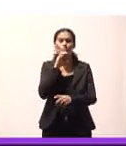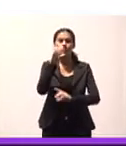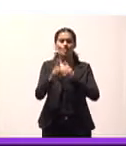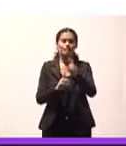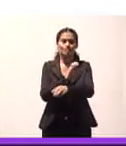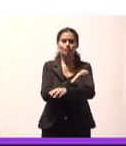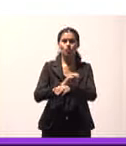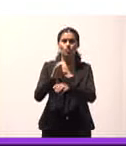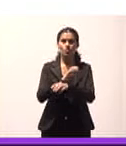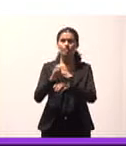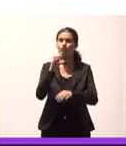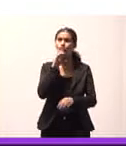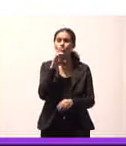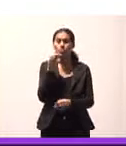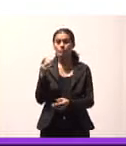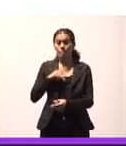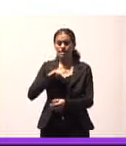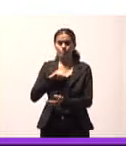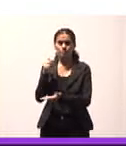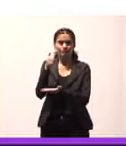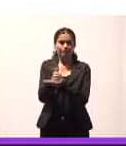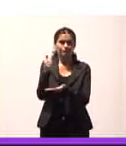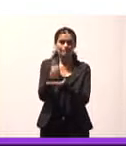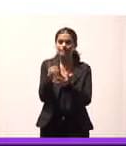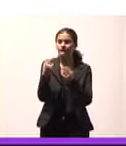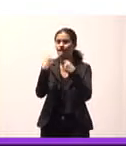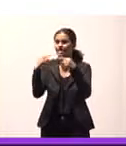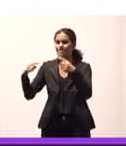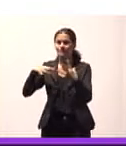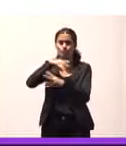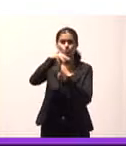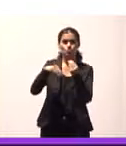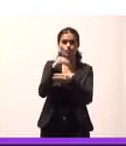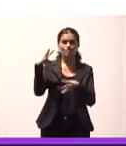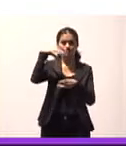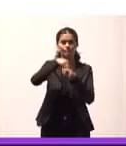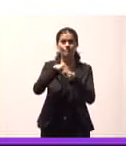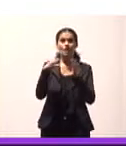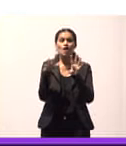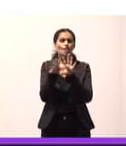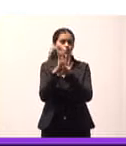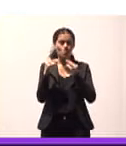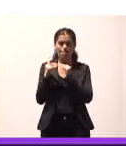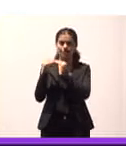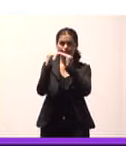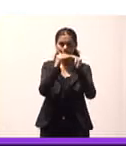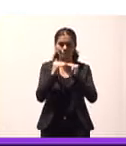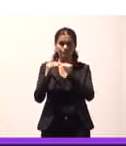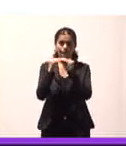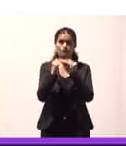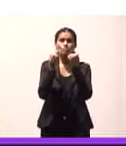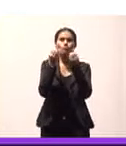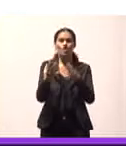solo será posible con la participación de todos los integrantes de la sociedad en igual condición. Por